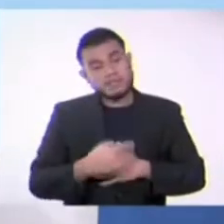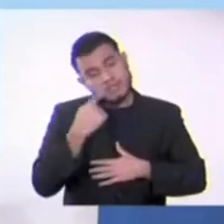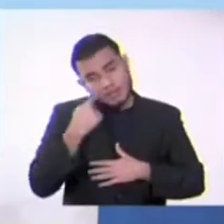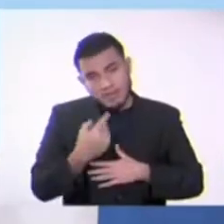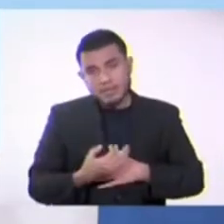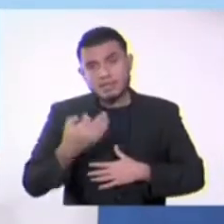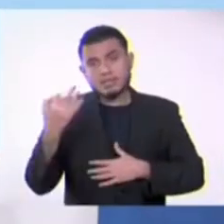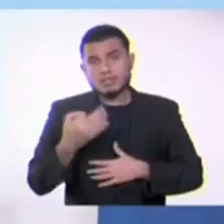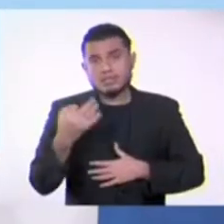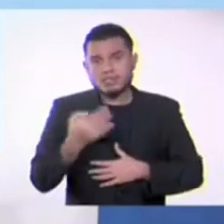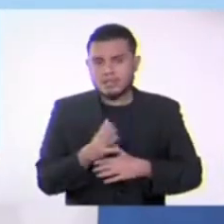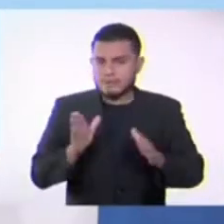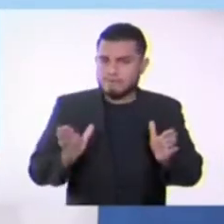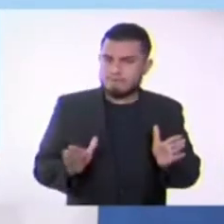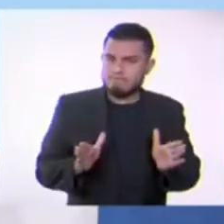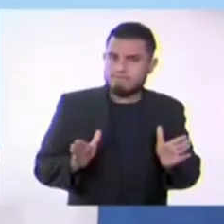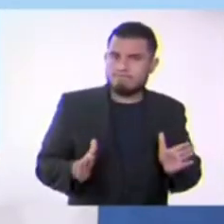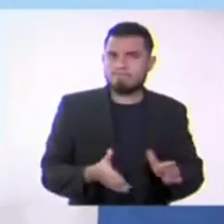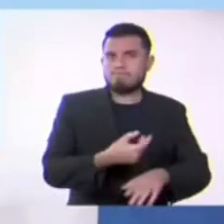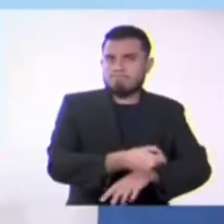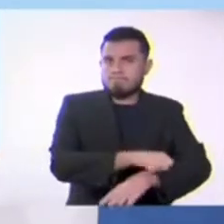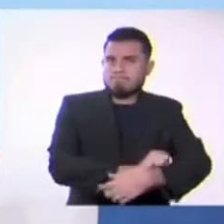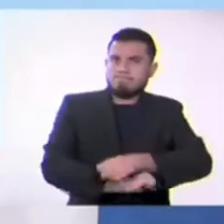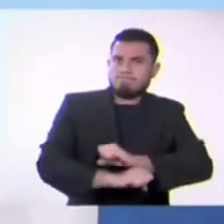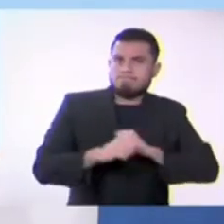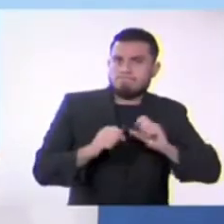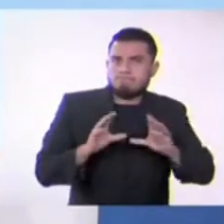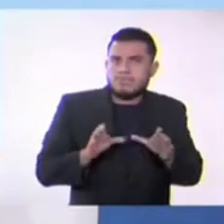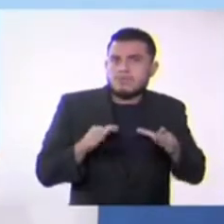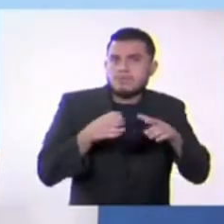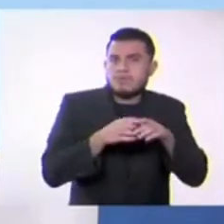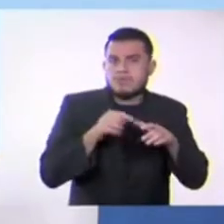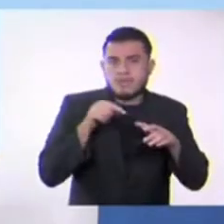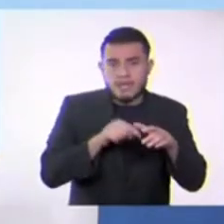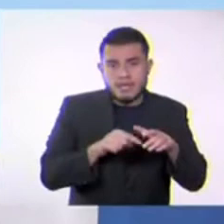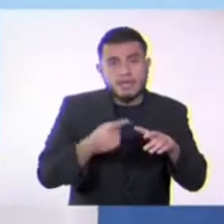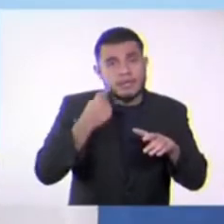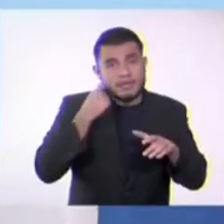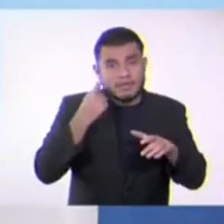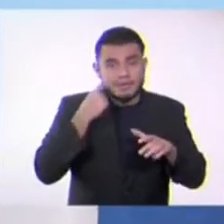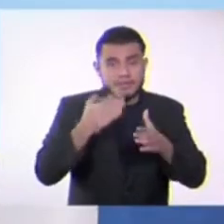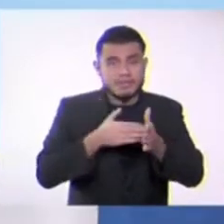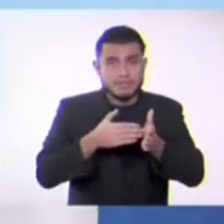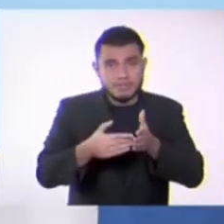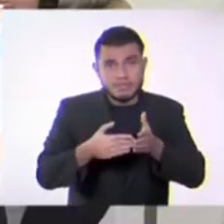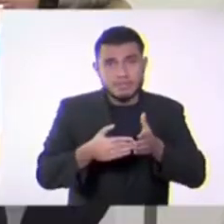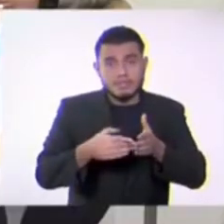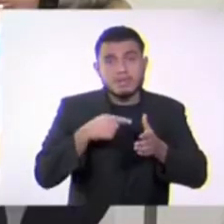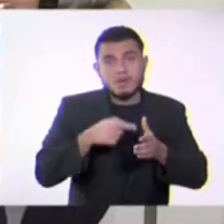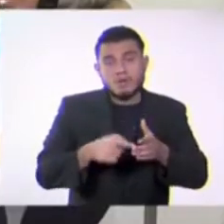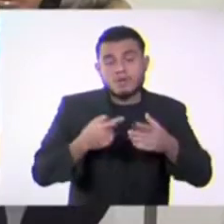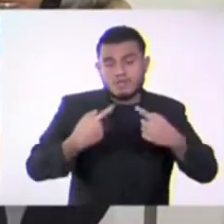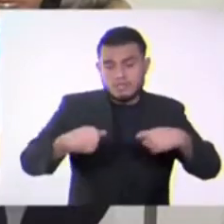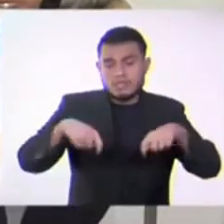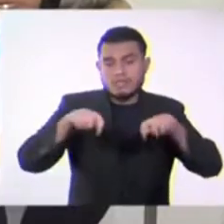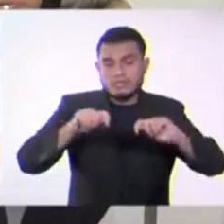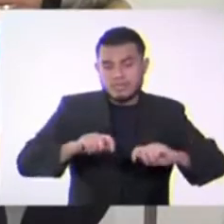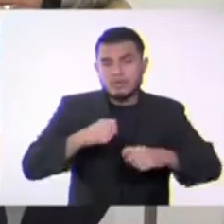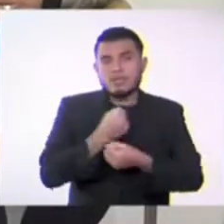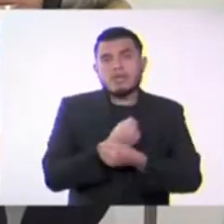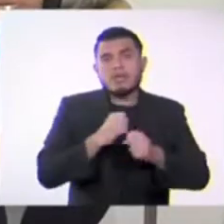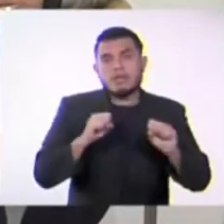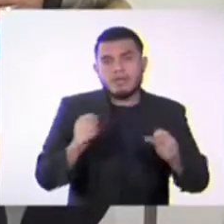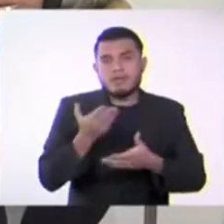necesidad de fortalecerse como grupo, y desde ahí es que surgen los tratados de libre comercio o